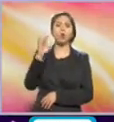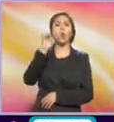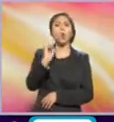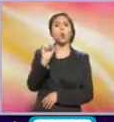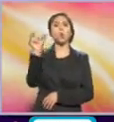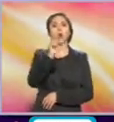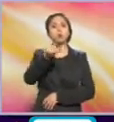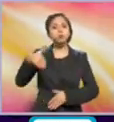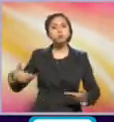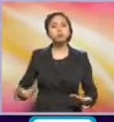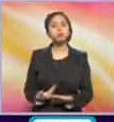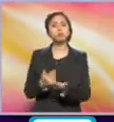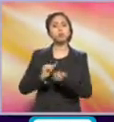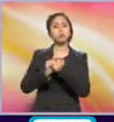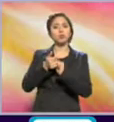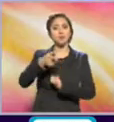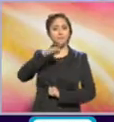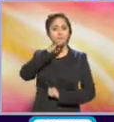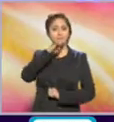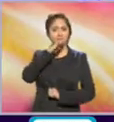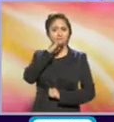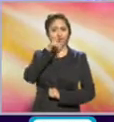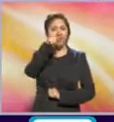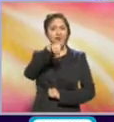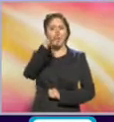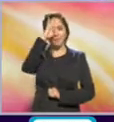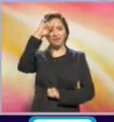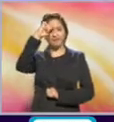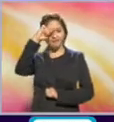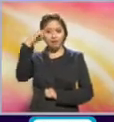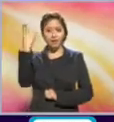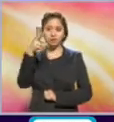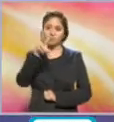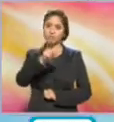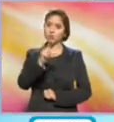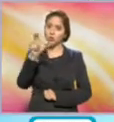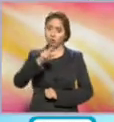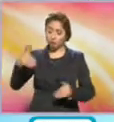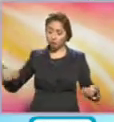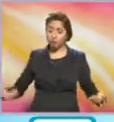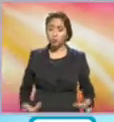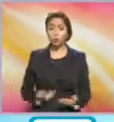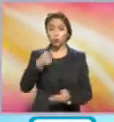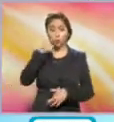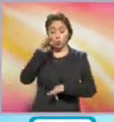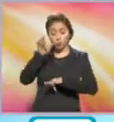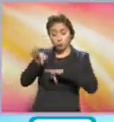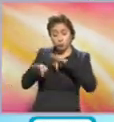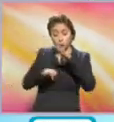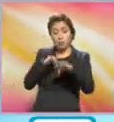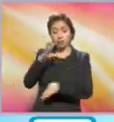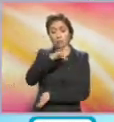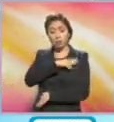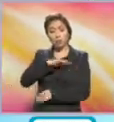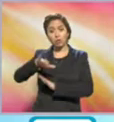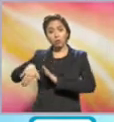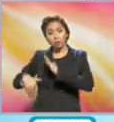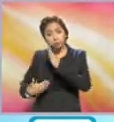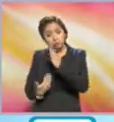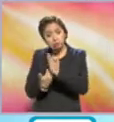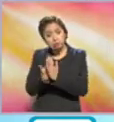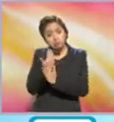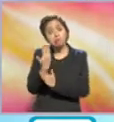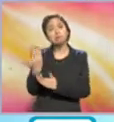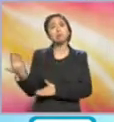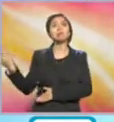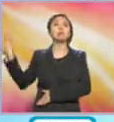madre es difícil, pero no lo vemos hasta que nos toca cuidar a los hijos todo el día, hacer el quehacer todo el día, llevarlos, Y ¿no? hacerlo bien.